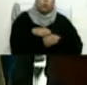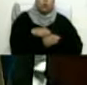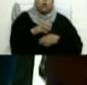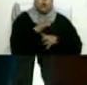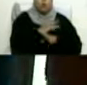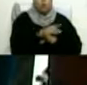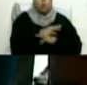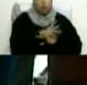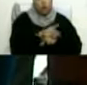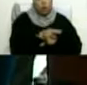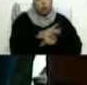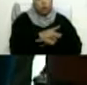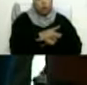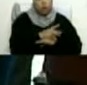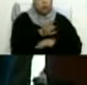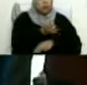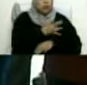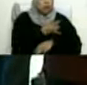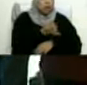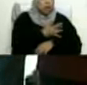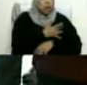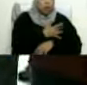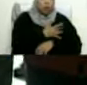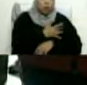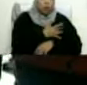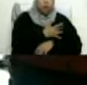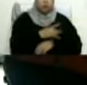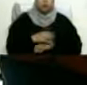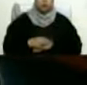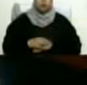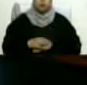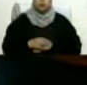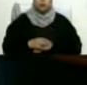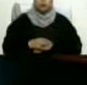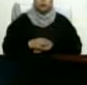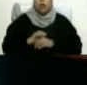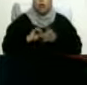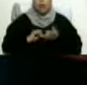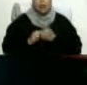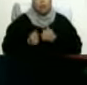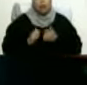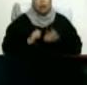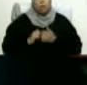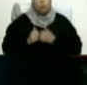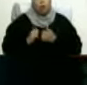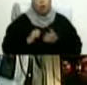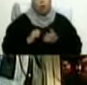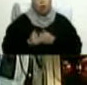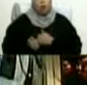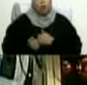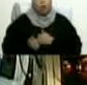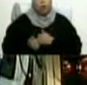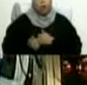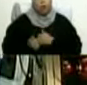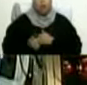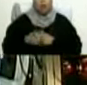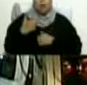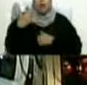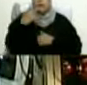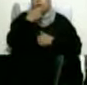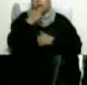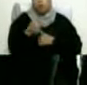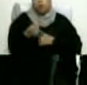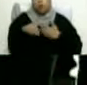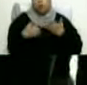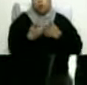Panamericanos Santiago. Y bueno, y vinimos aquí a todo el sector deporte a dar nuestro apoyo para que este 3 de diciembre